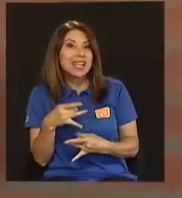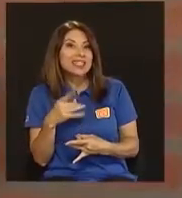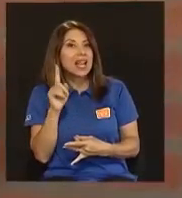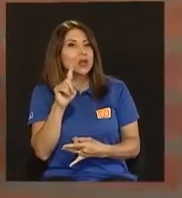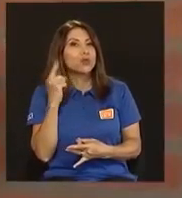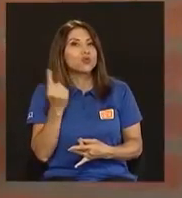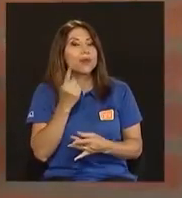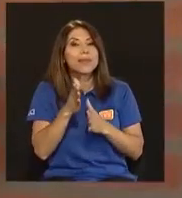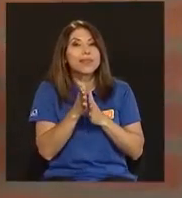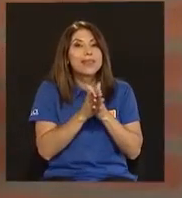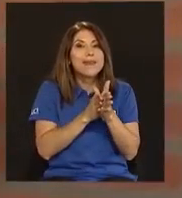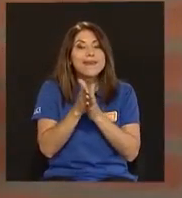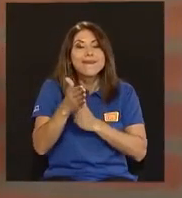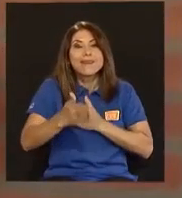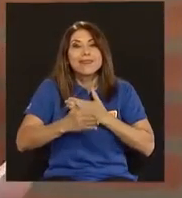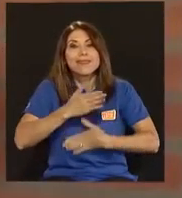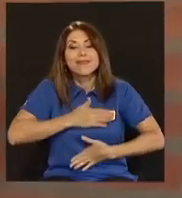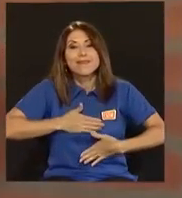divertirse,